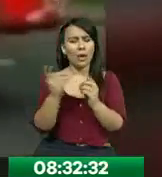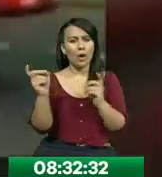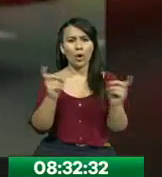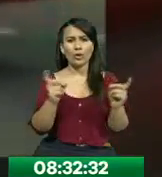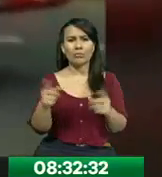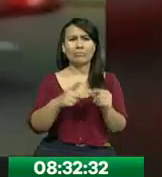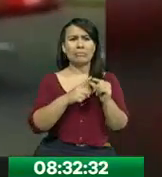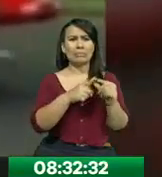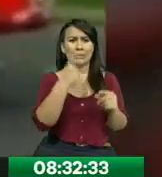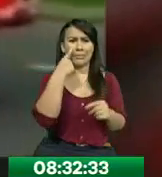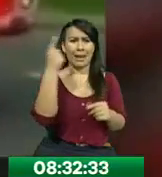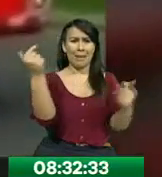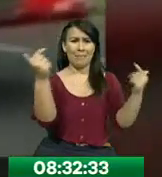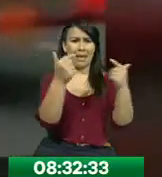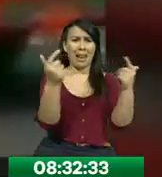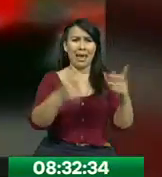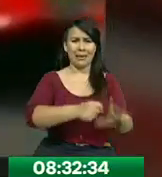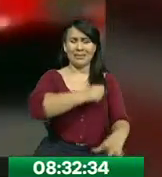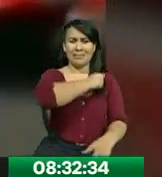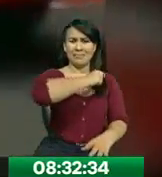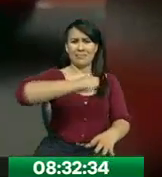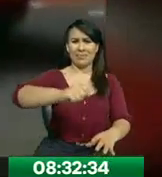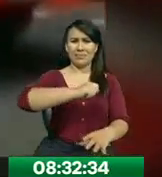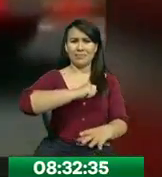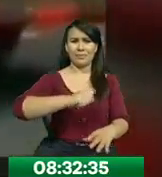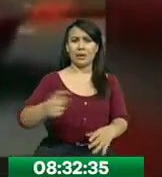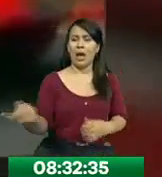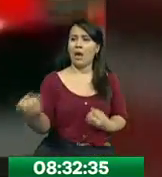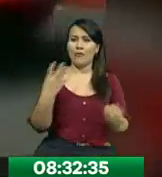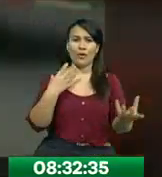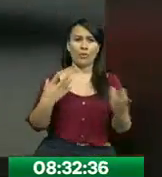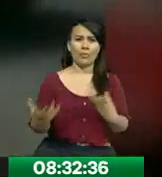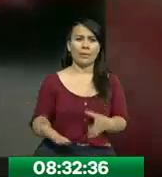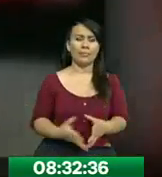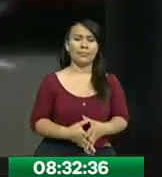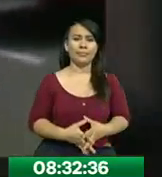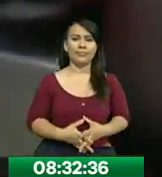Informó Edison Saavedra.